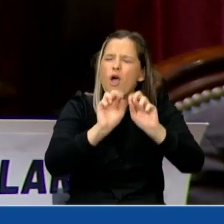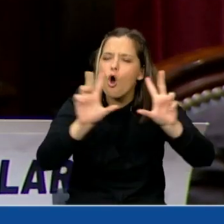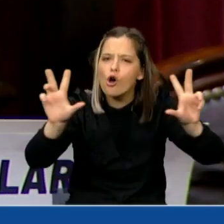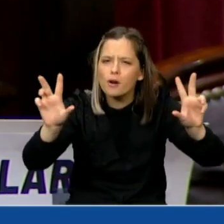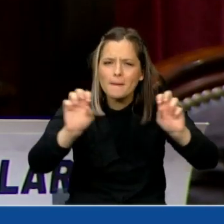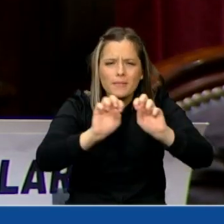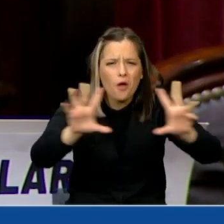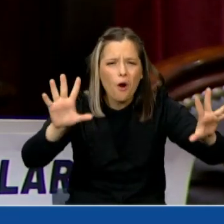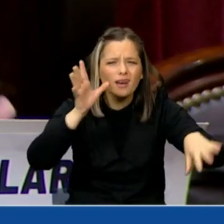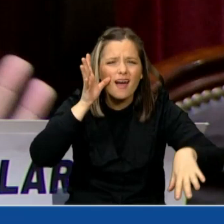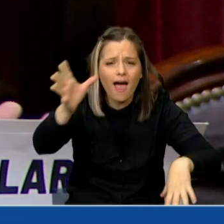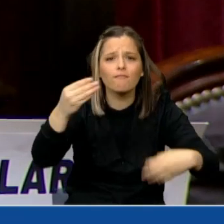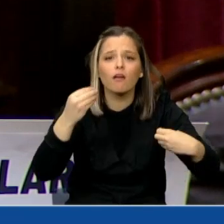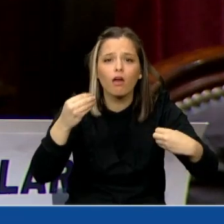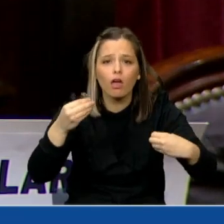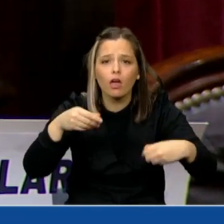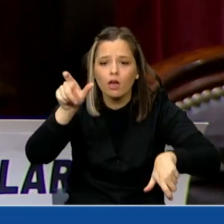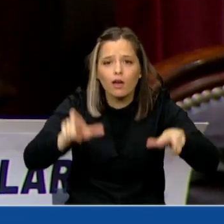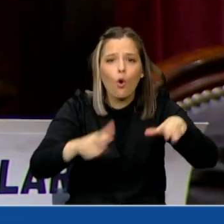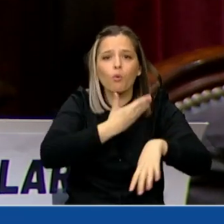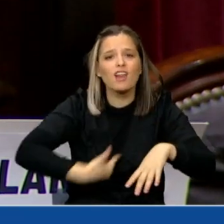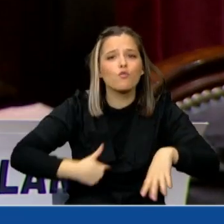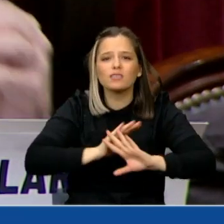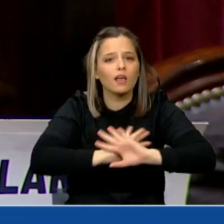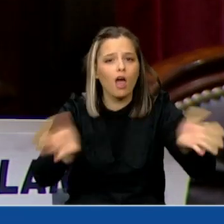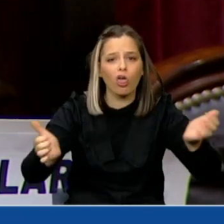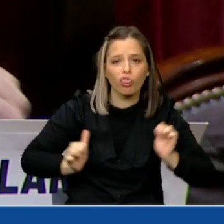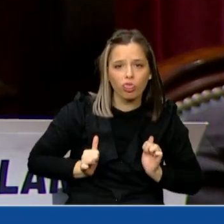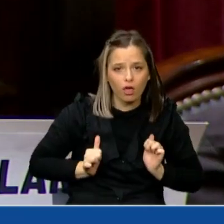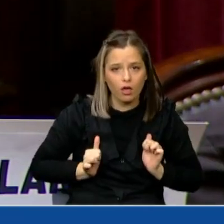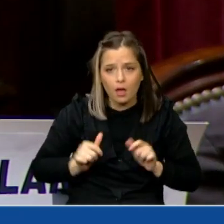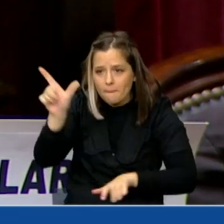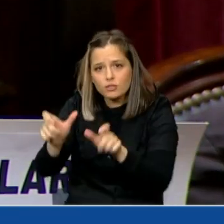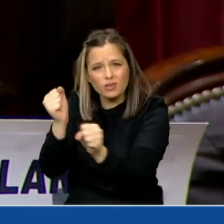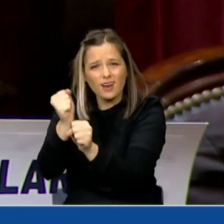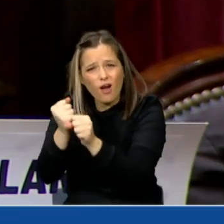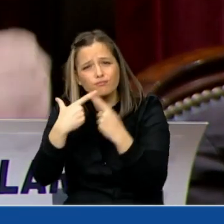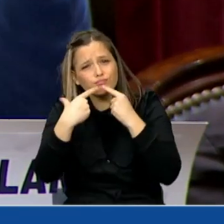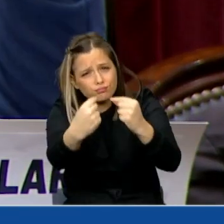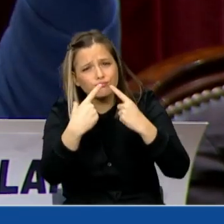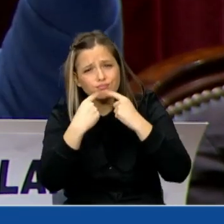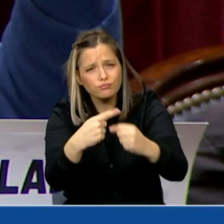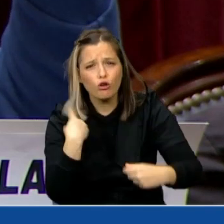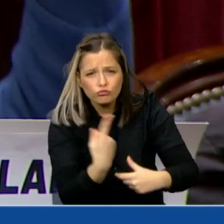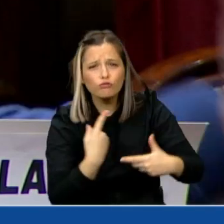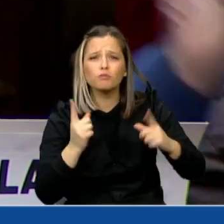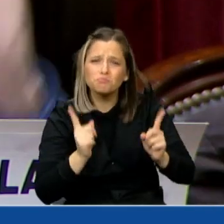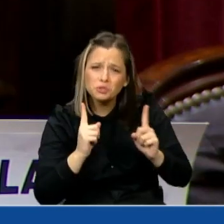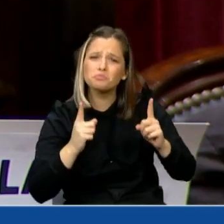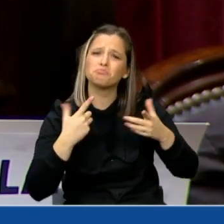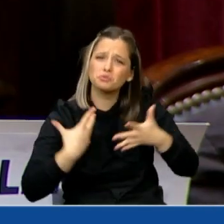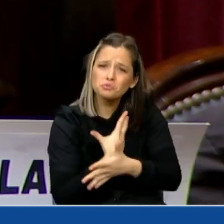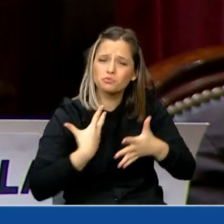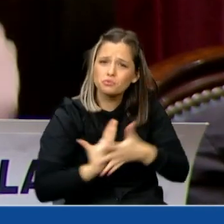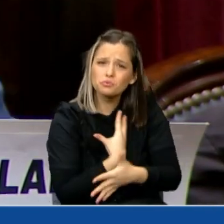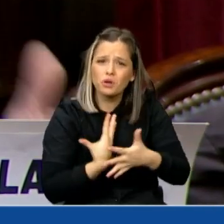ministro, es que no se ha hecho nada, no solo por los trabajadores dicen, nosotros estamos sufriendo estas consecuencias y los millones de